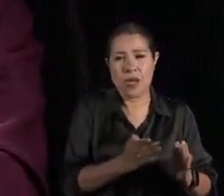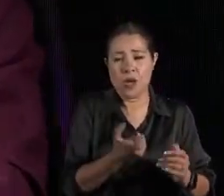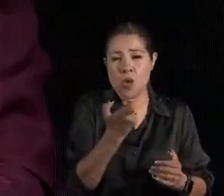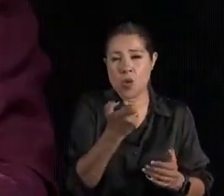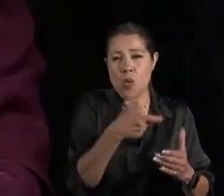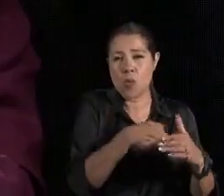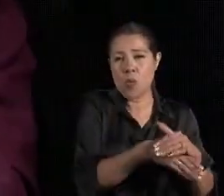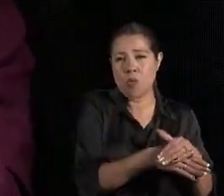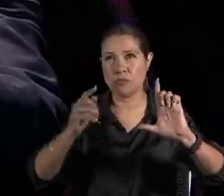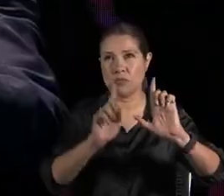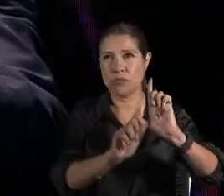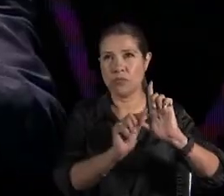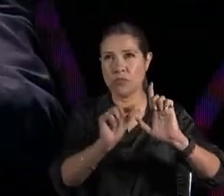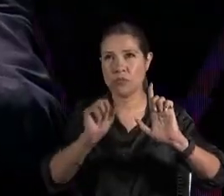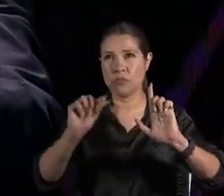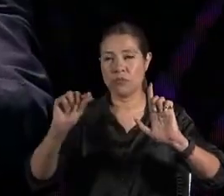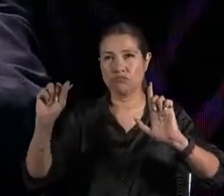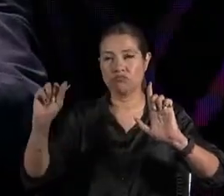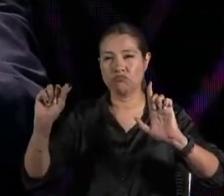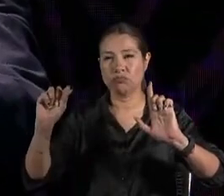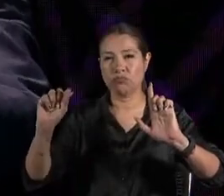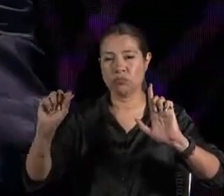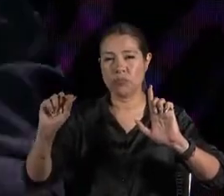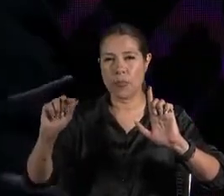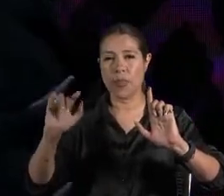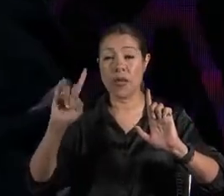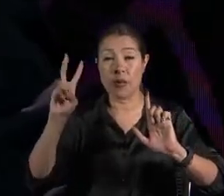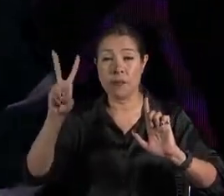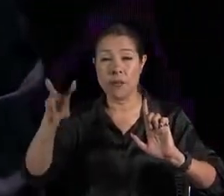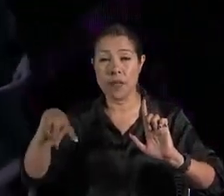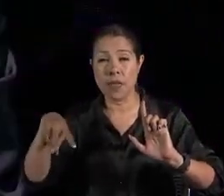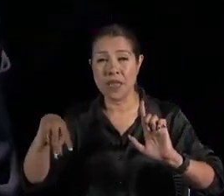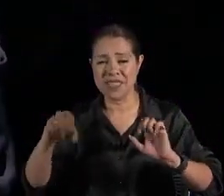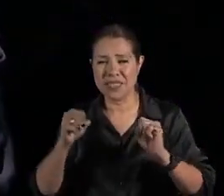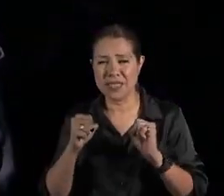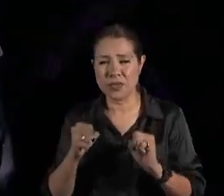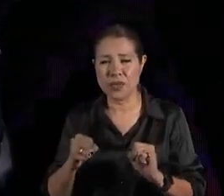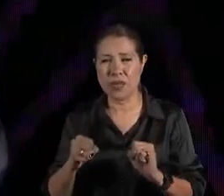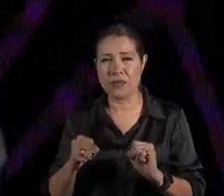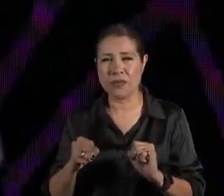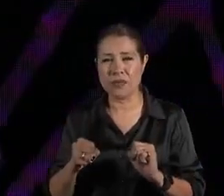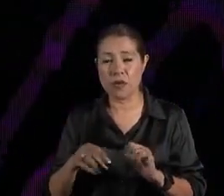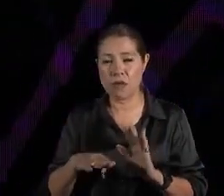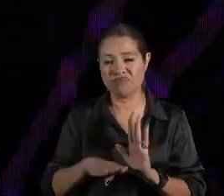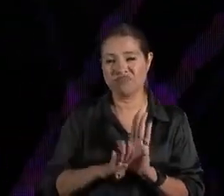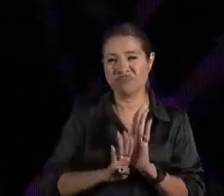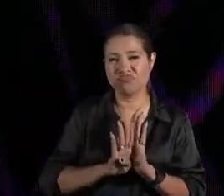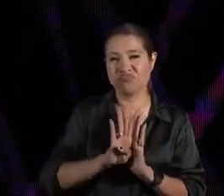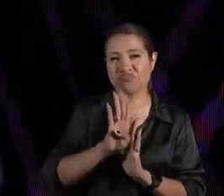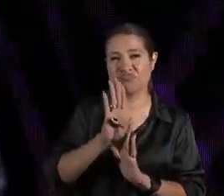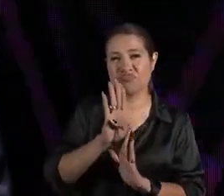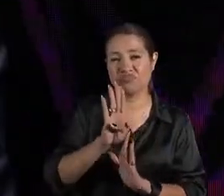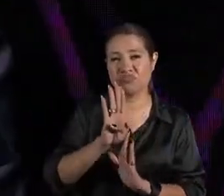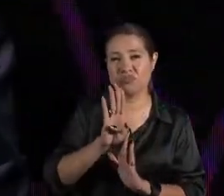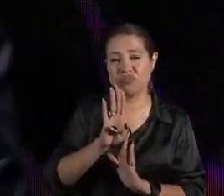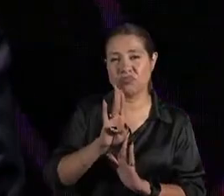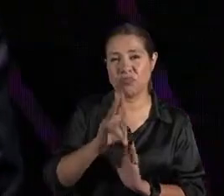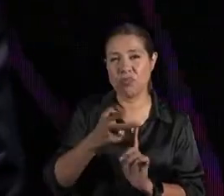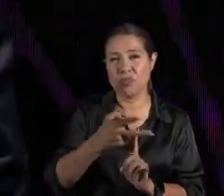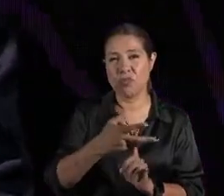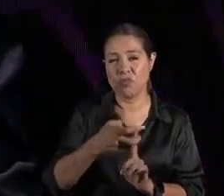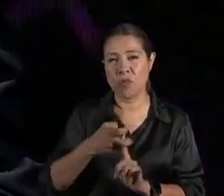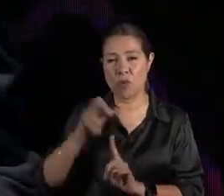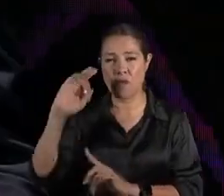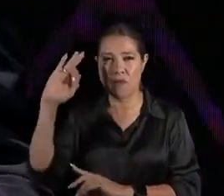de la burocracia. Pero decir que efectivamente esta inseguridad creció gracias a un delito que es del